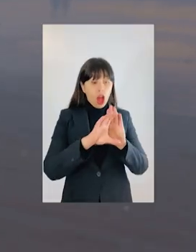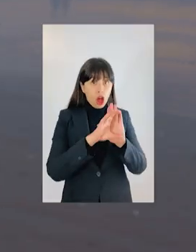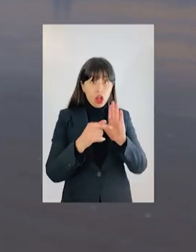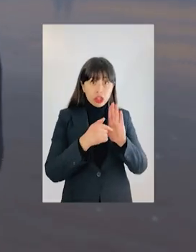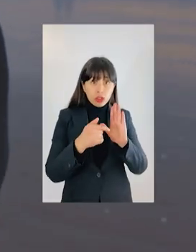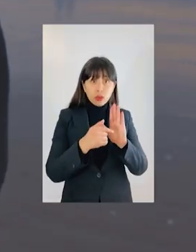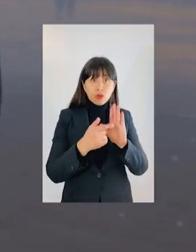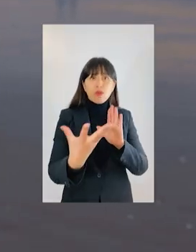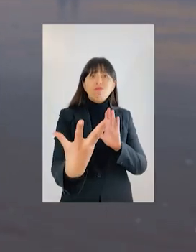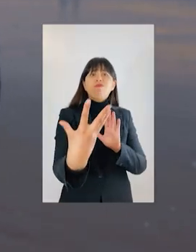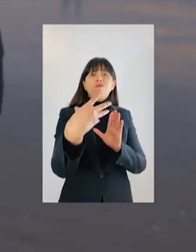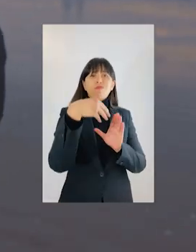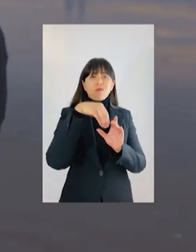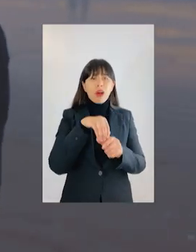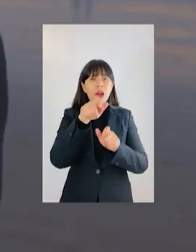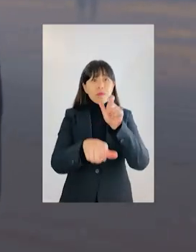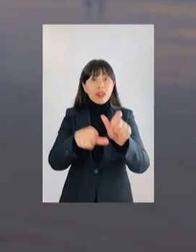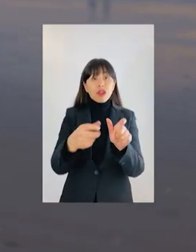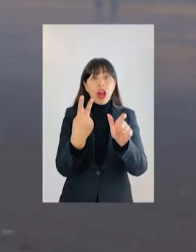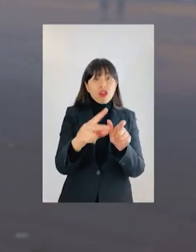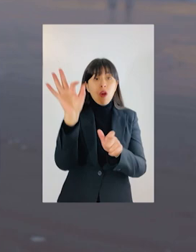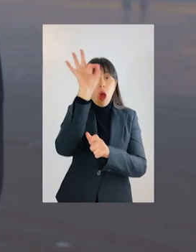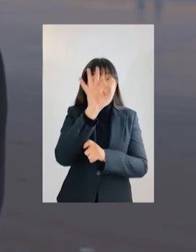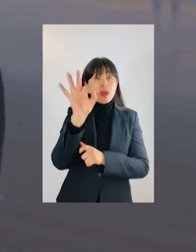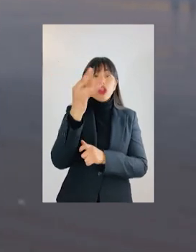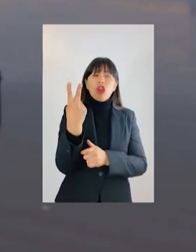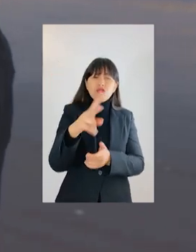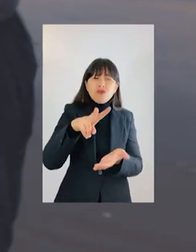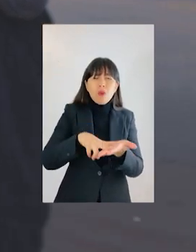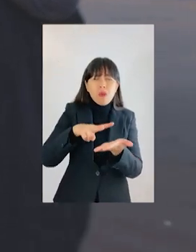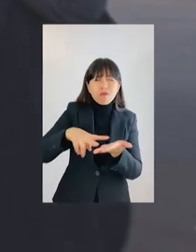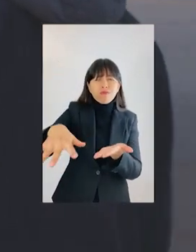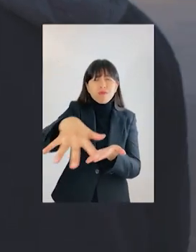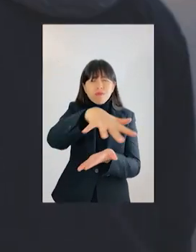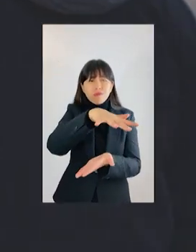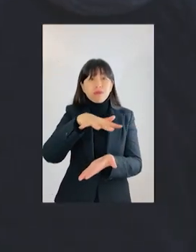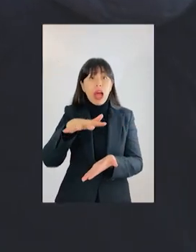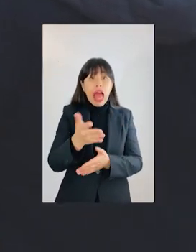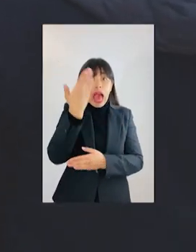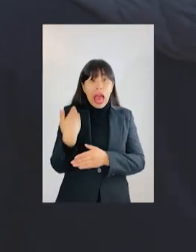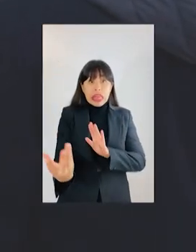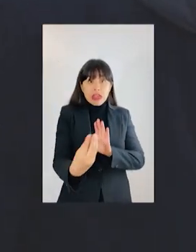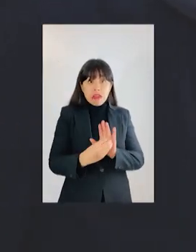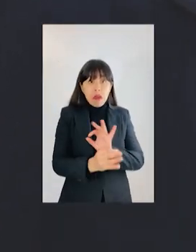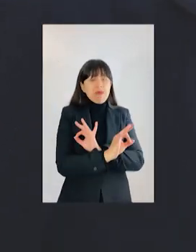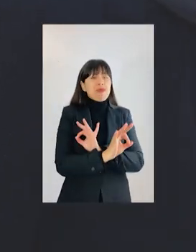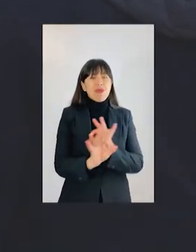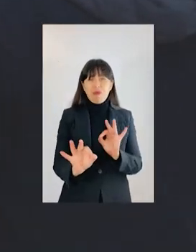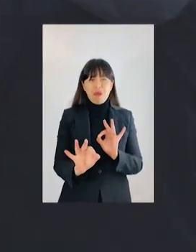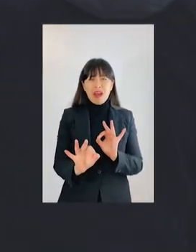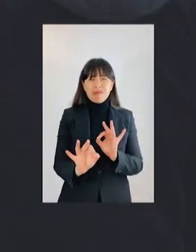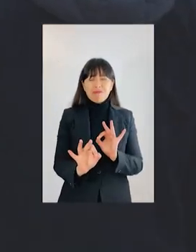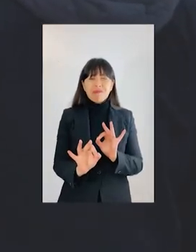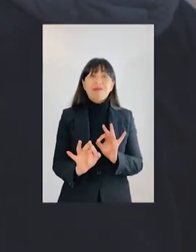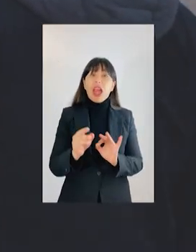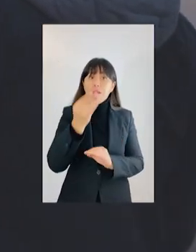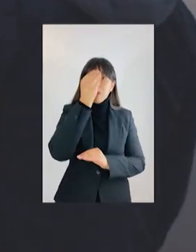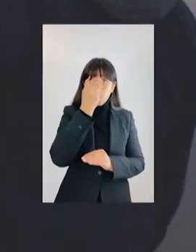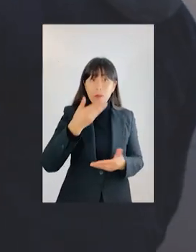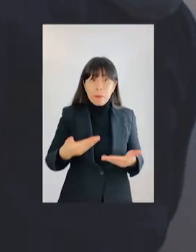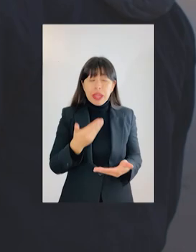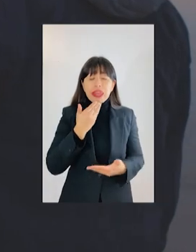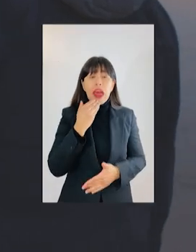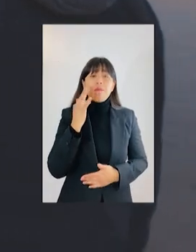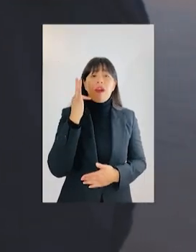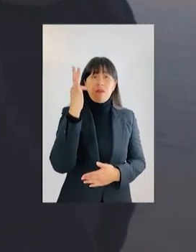Esta constitución incorpora voces y realidades que nunca antes habían sido consideradas. Le preocupa el